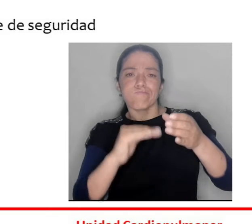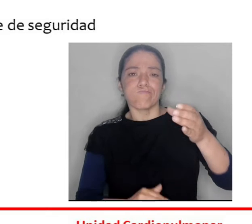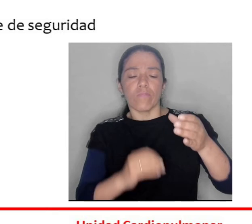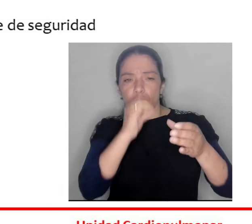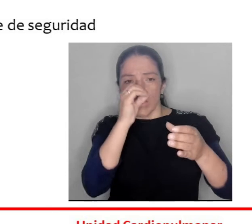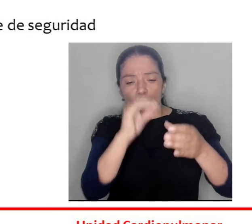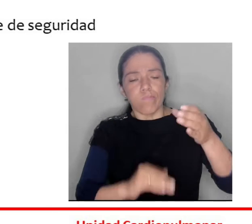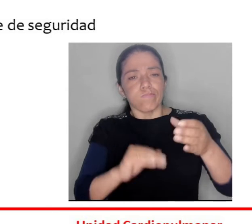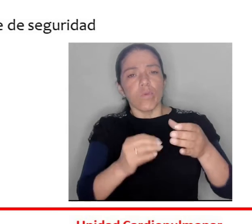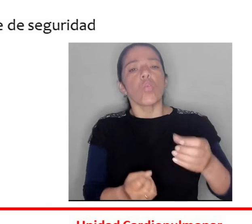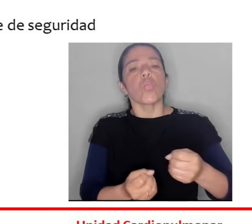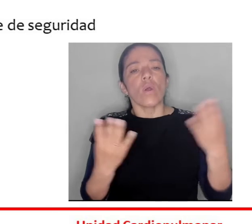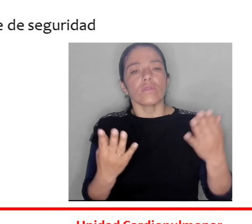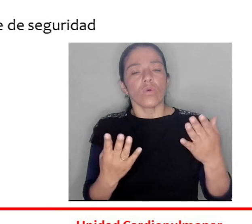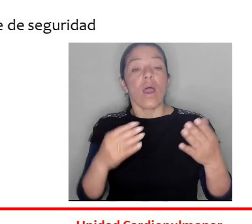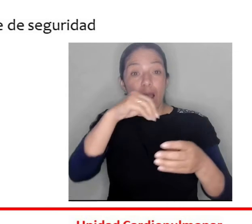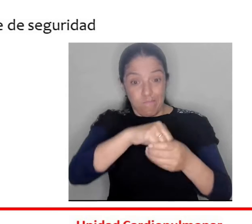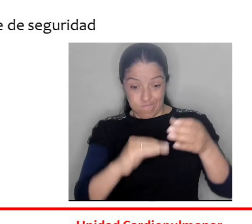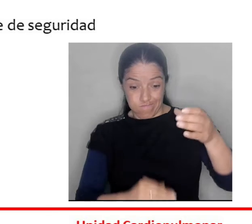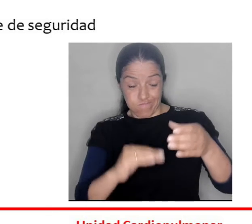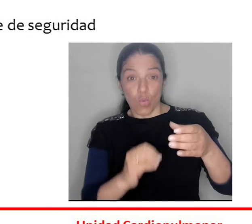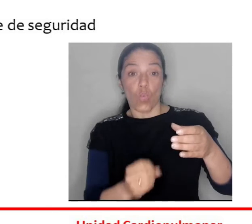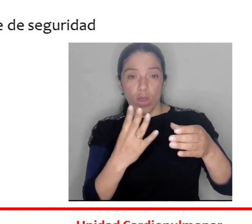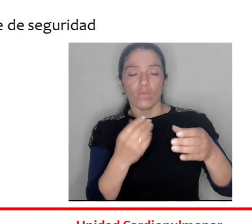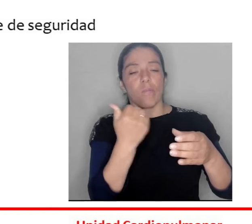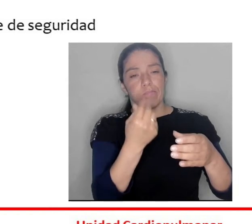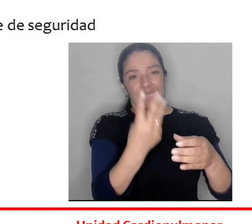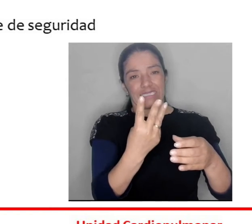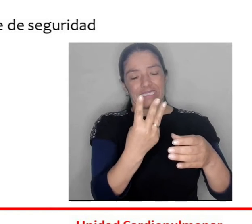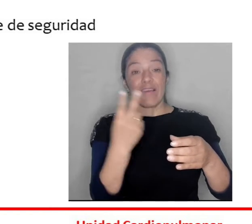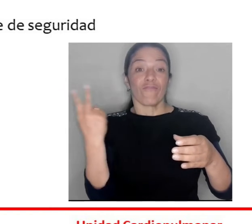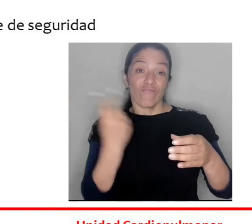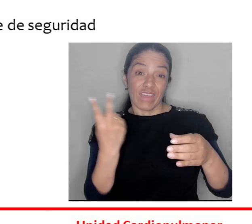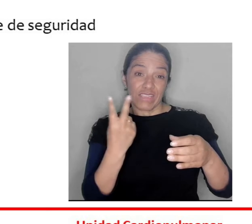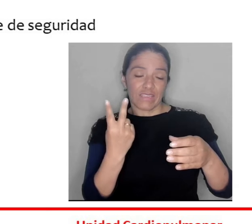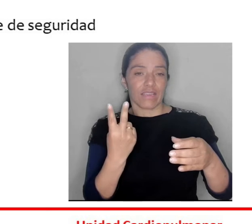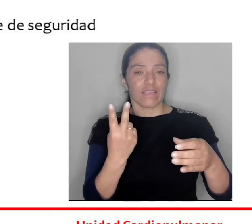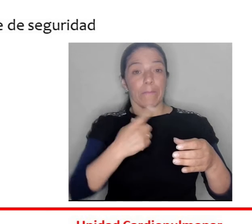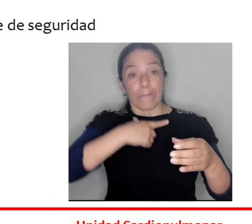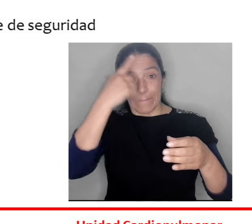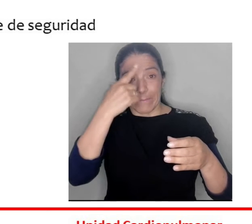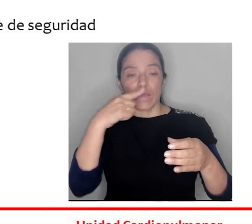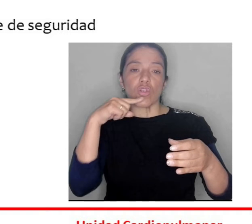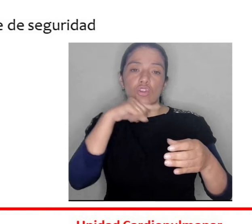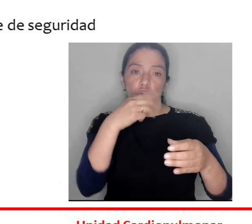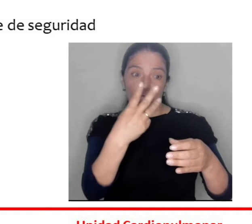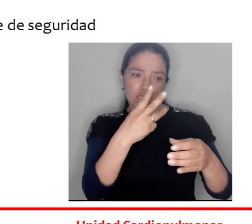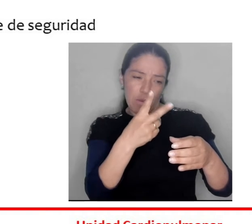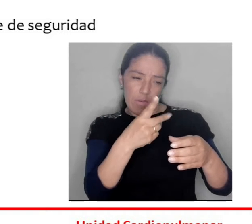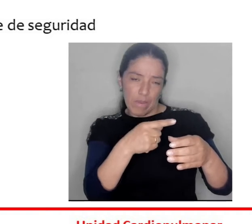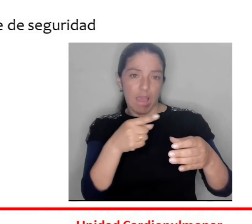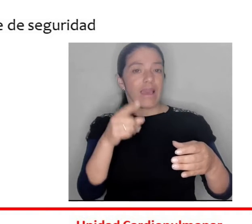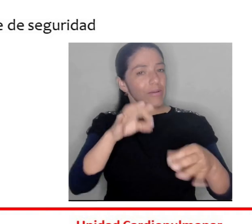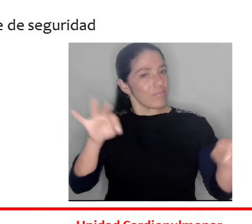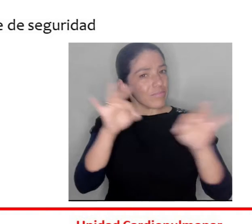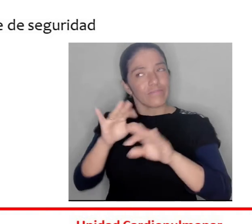contiene el cilindro internamente. Cuenta con tres franjas: verde, blanca y roja. Recuerda,